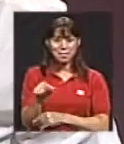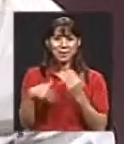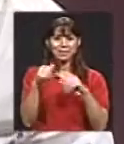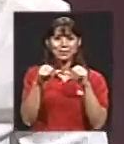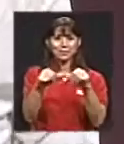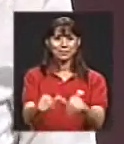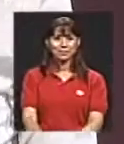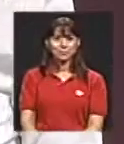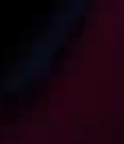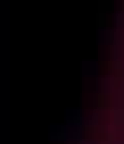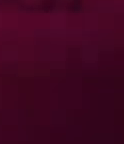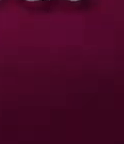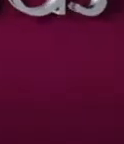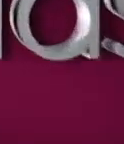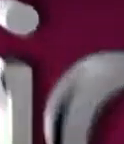venimos con más